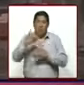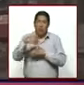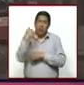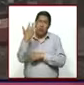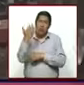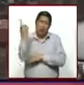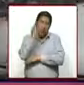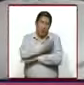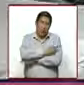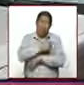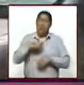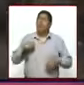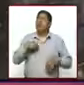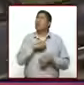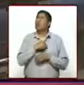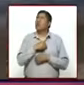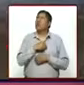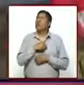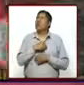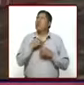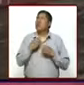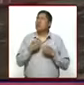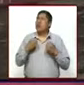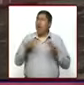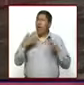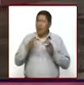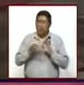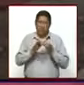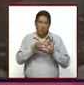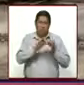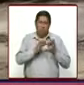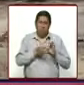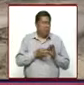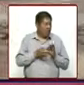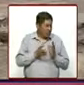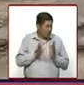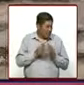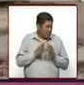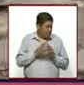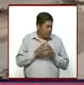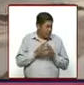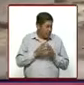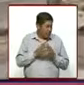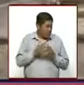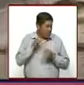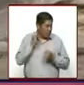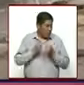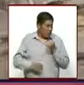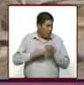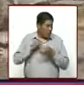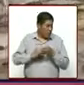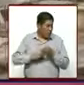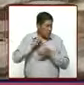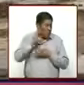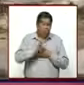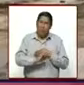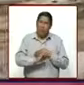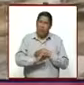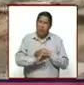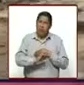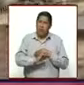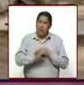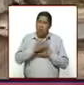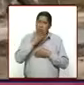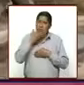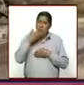15 días. Tenemos previsto ir entregando las aceras a partir de finales de octubre. Muchas preguntas, ¿no se podía